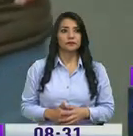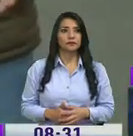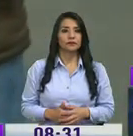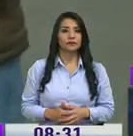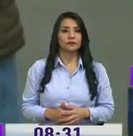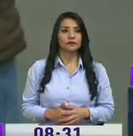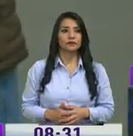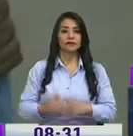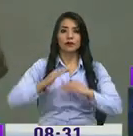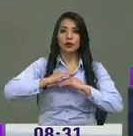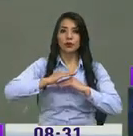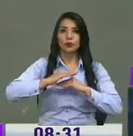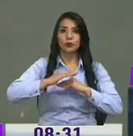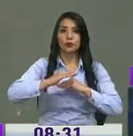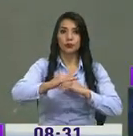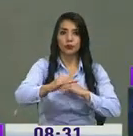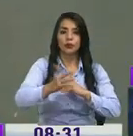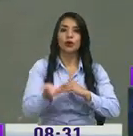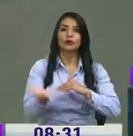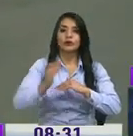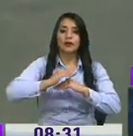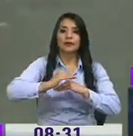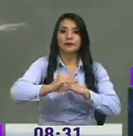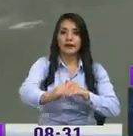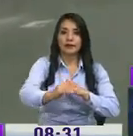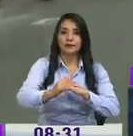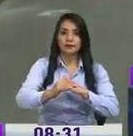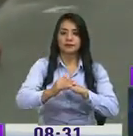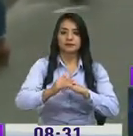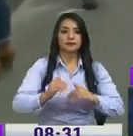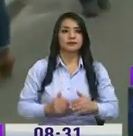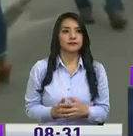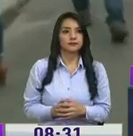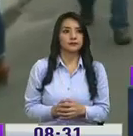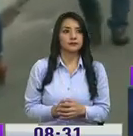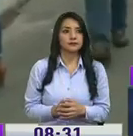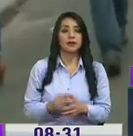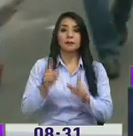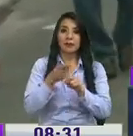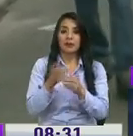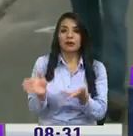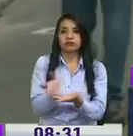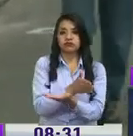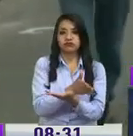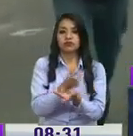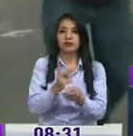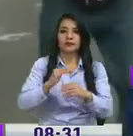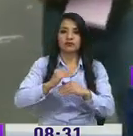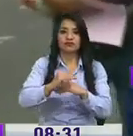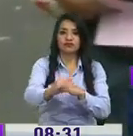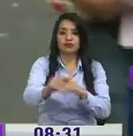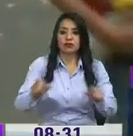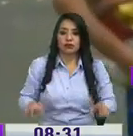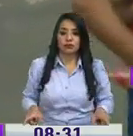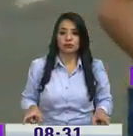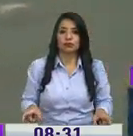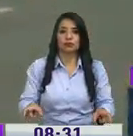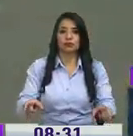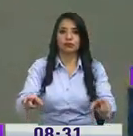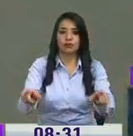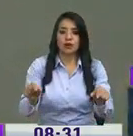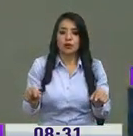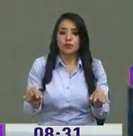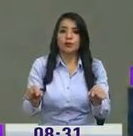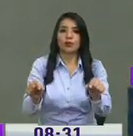a un fresado, a un reasfaltado y obviamente también a la colaboración con hacer bordillos y aceras para